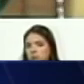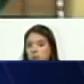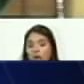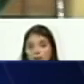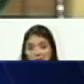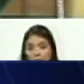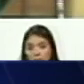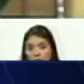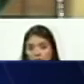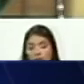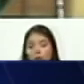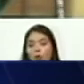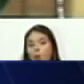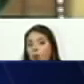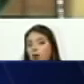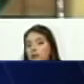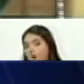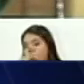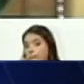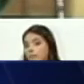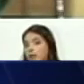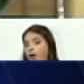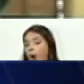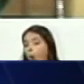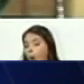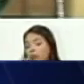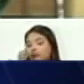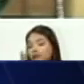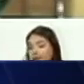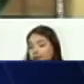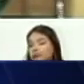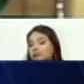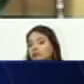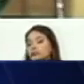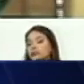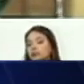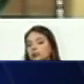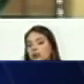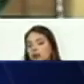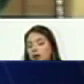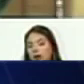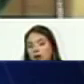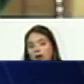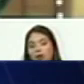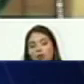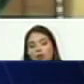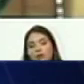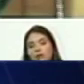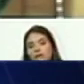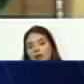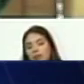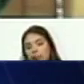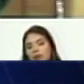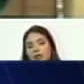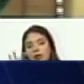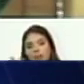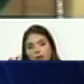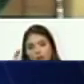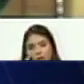responder ante cualquier amenaza o pretendida amenaza contra los supremos intereses de la patria de